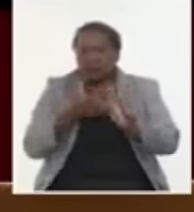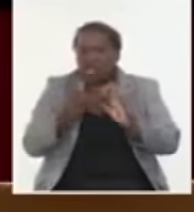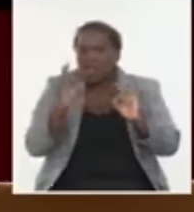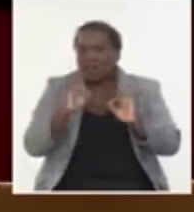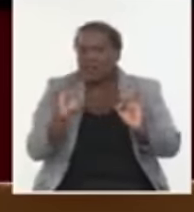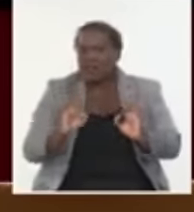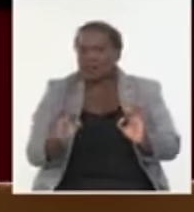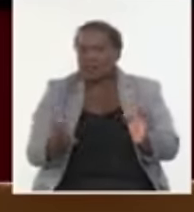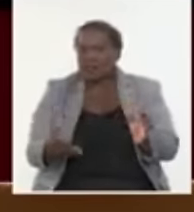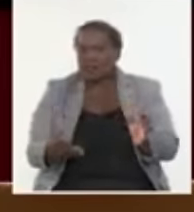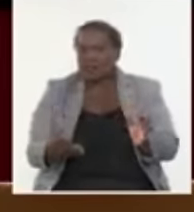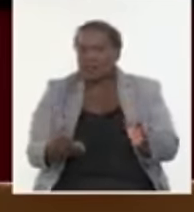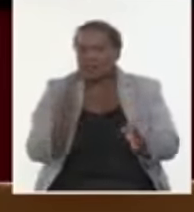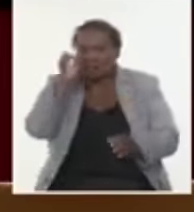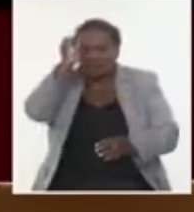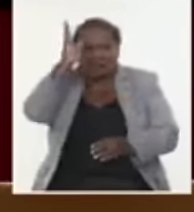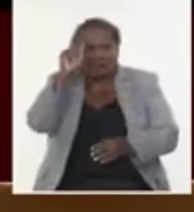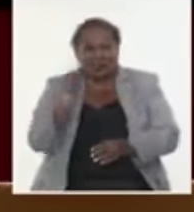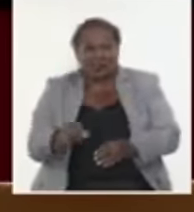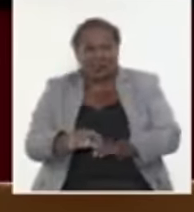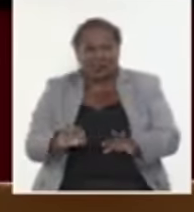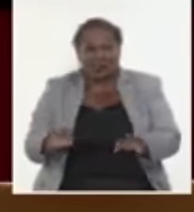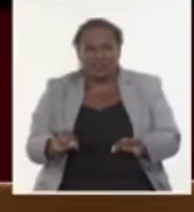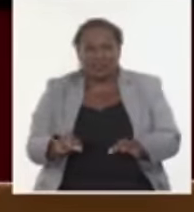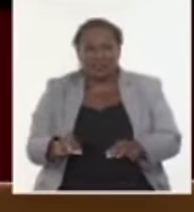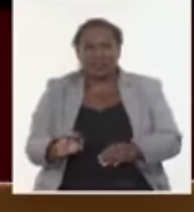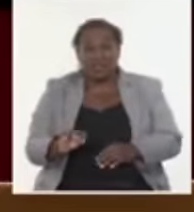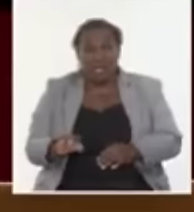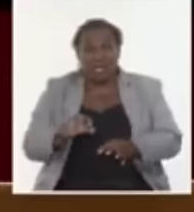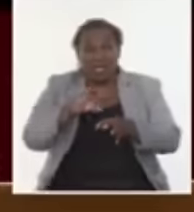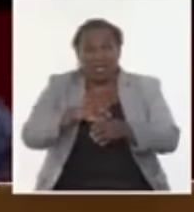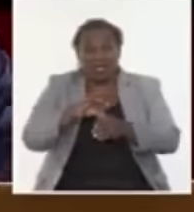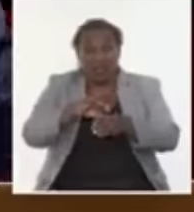haciendo. Se encuentra sembrado el